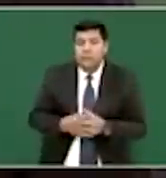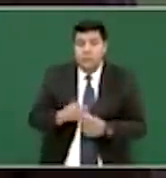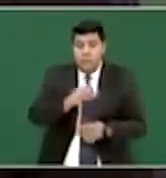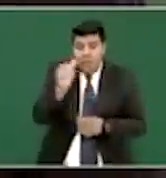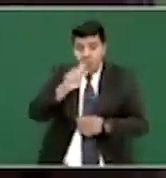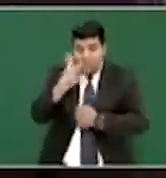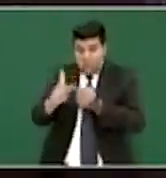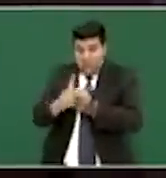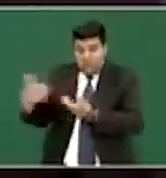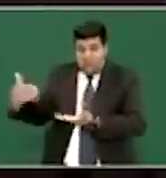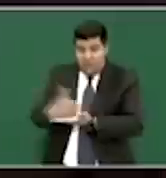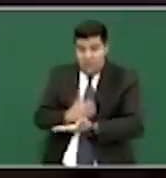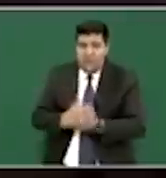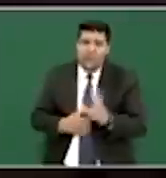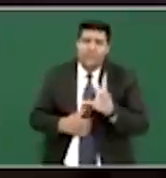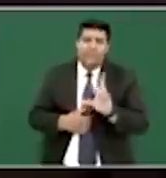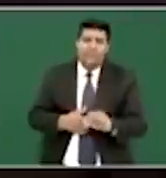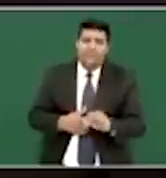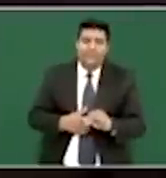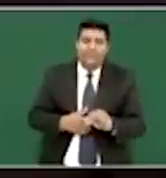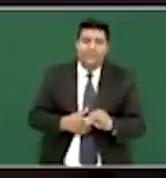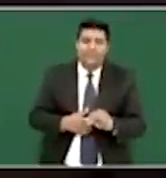nos